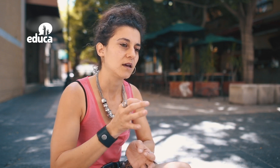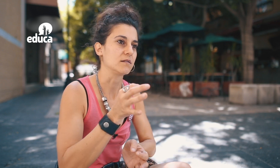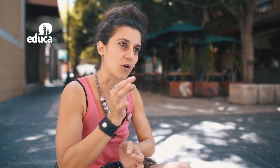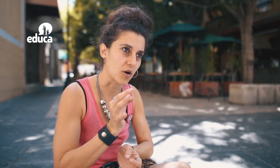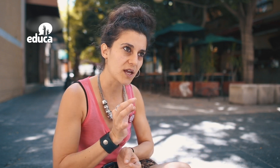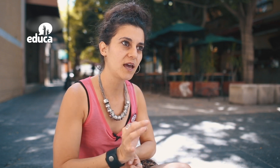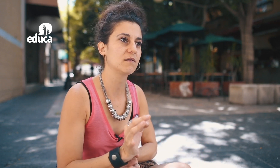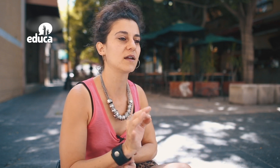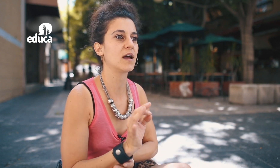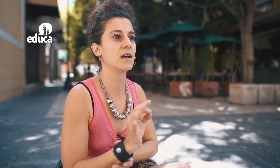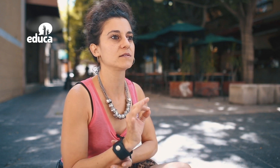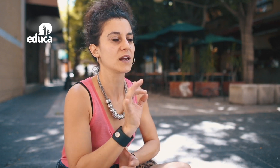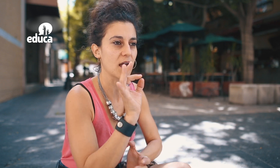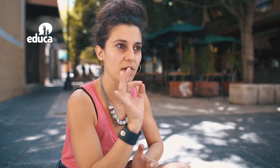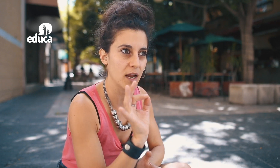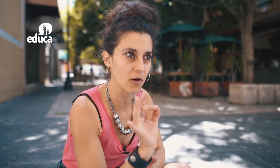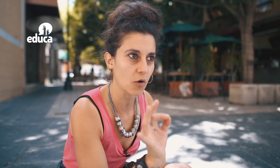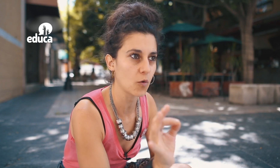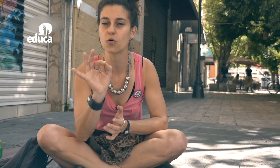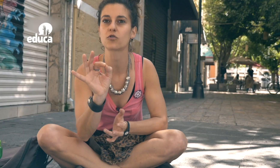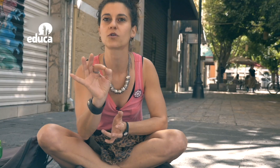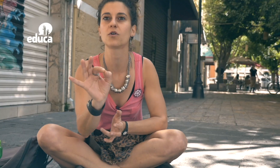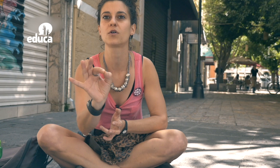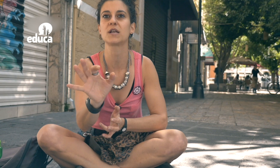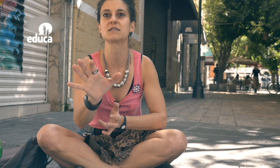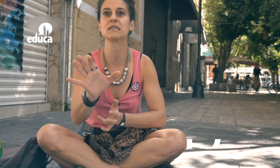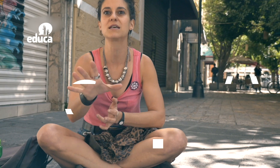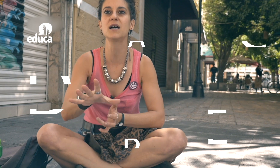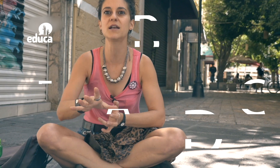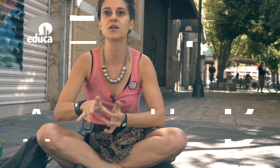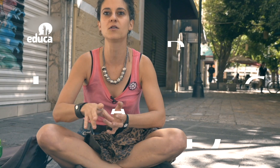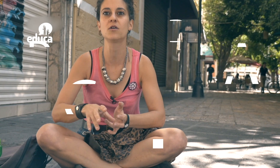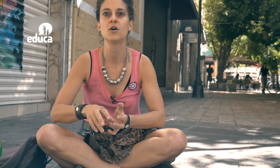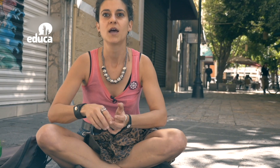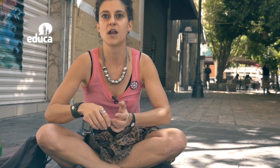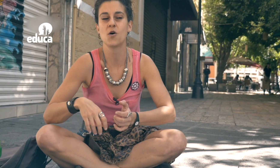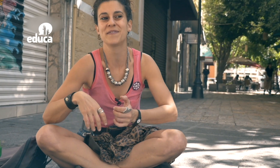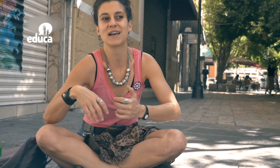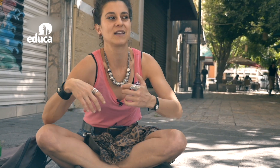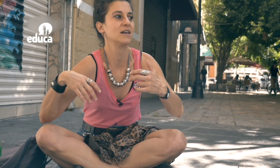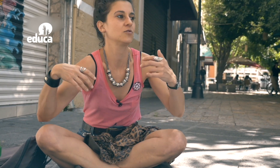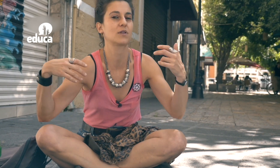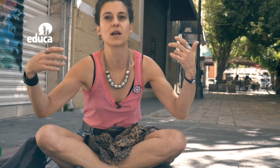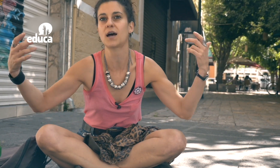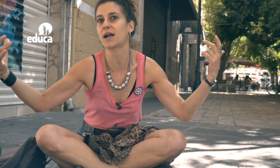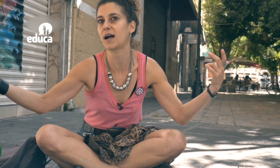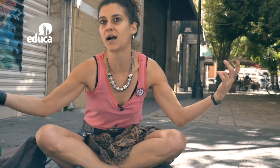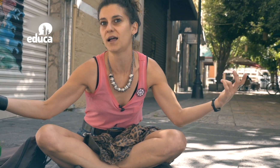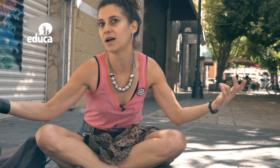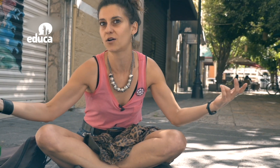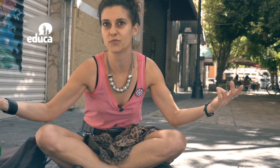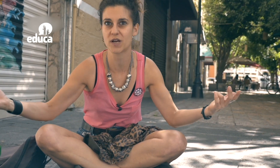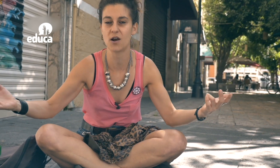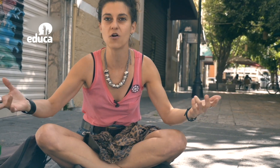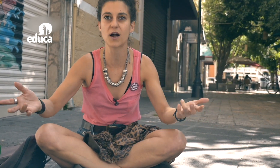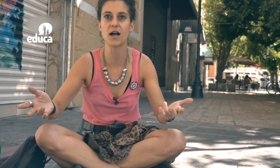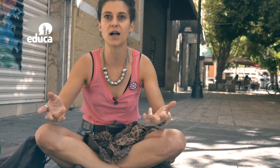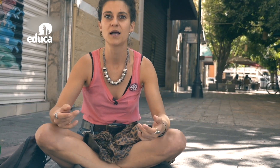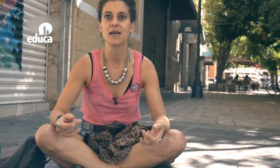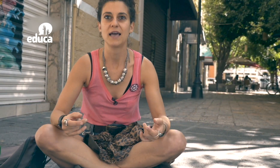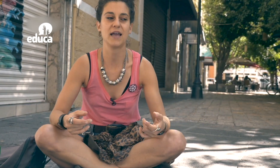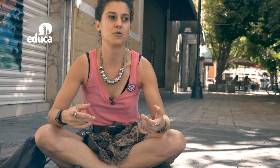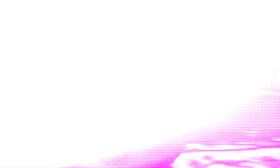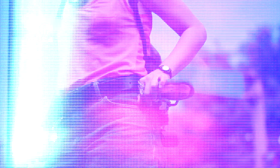ser correctas, en hablar lo justo y necesario, en no andar riéndote a carcajadas como una